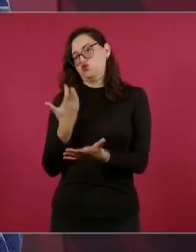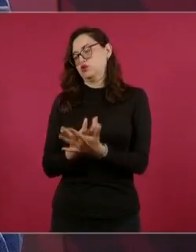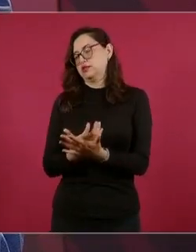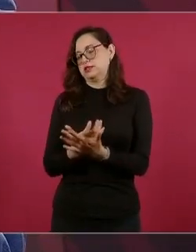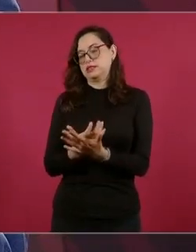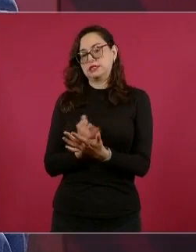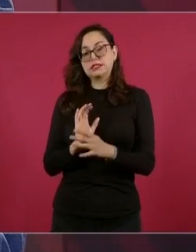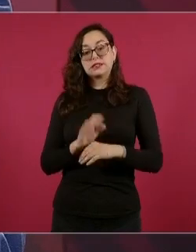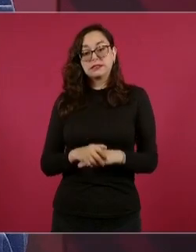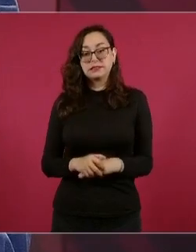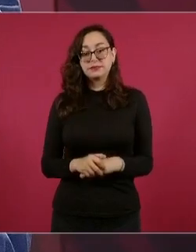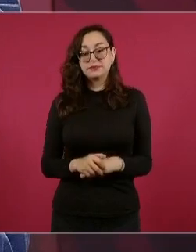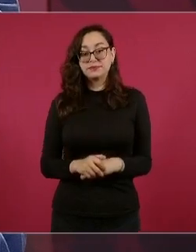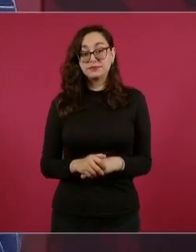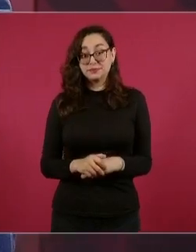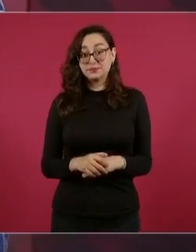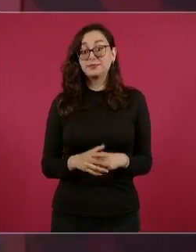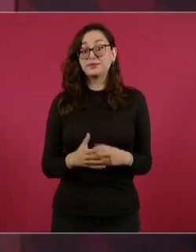Así era.